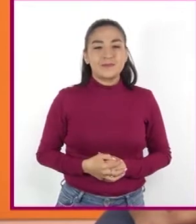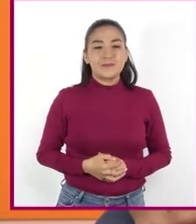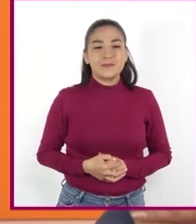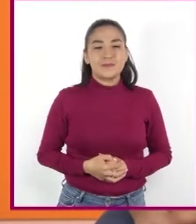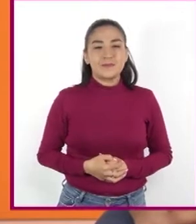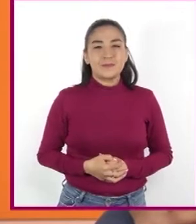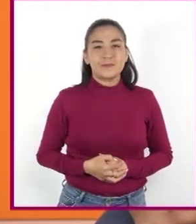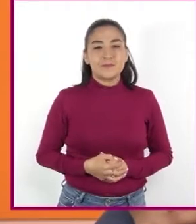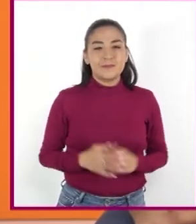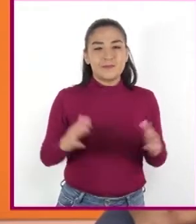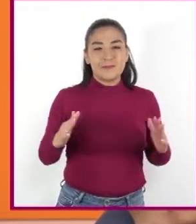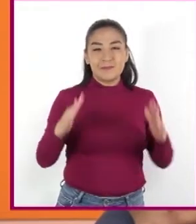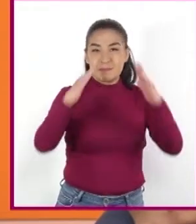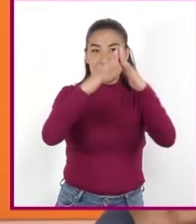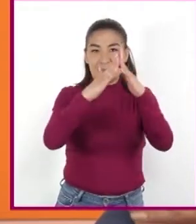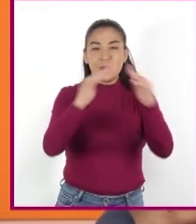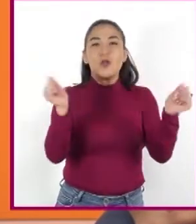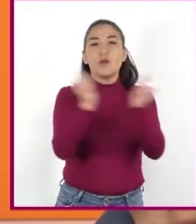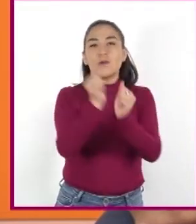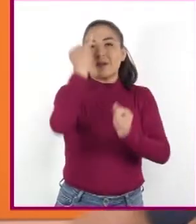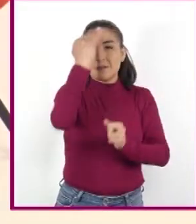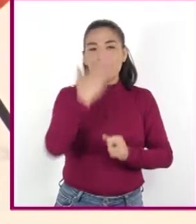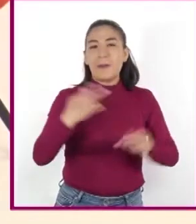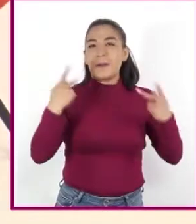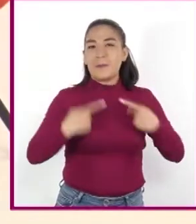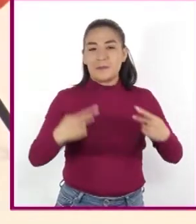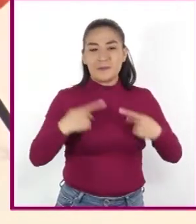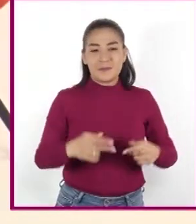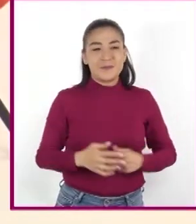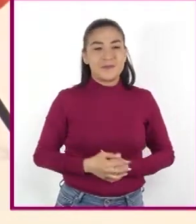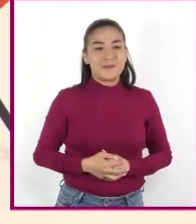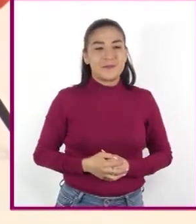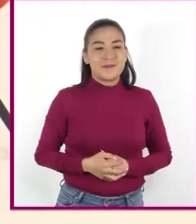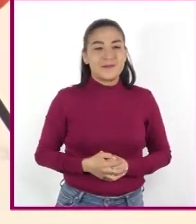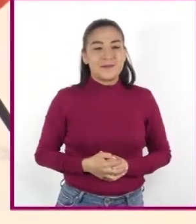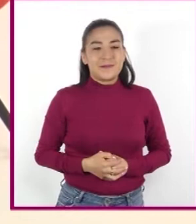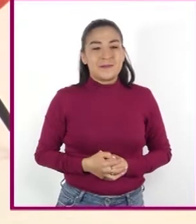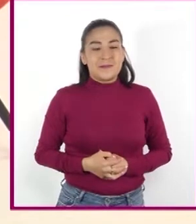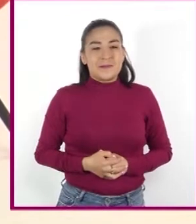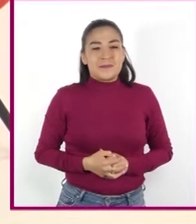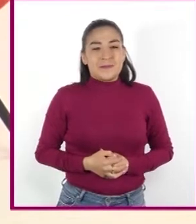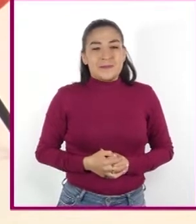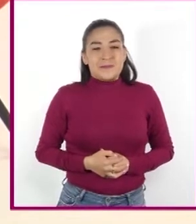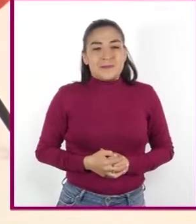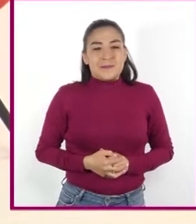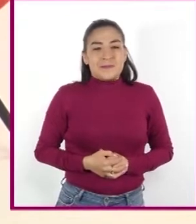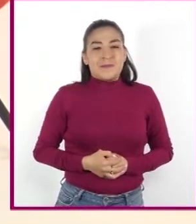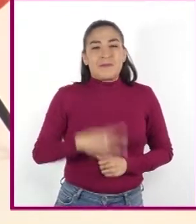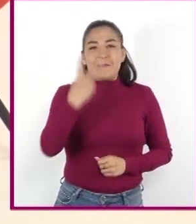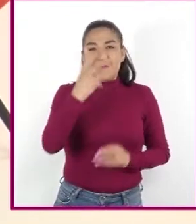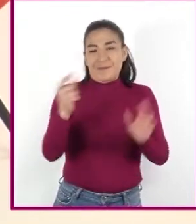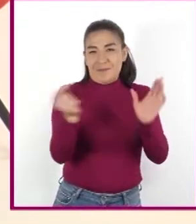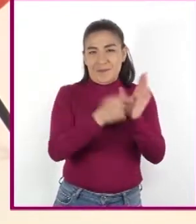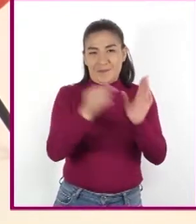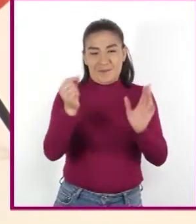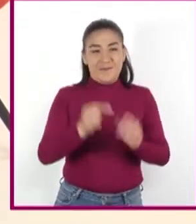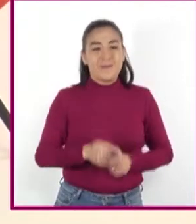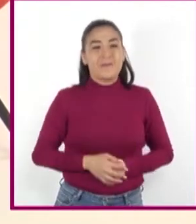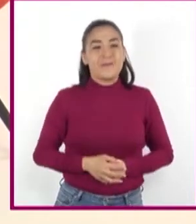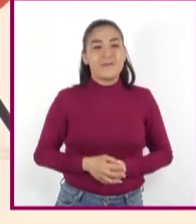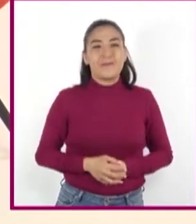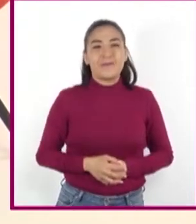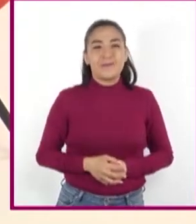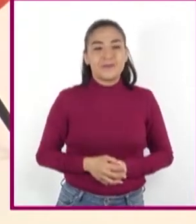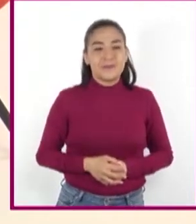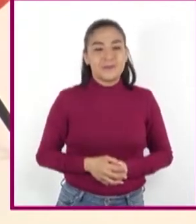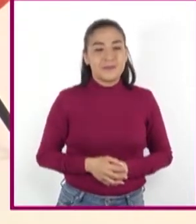Pirámide con imágenes de personas. Por 2 puntos.